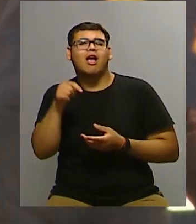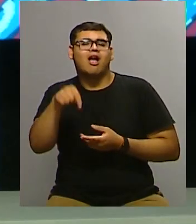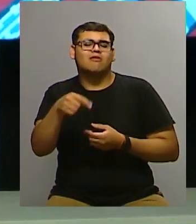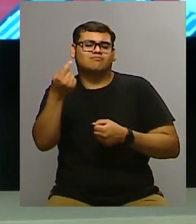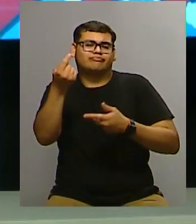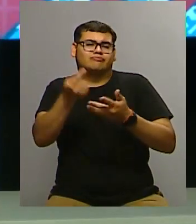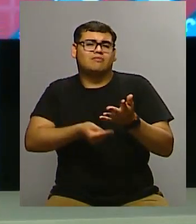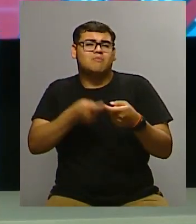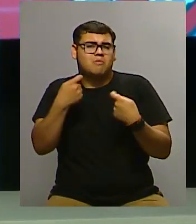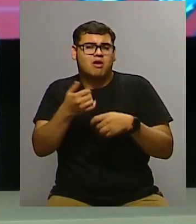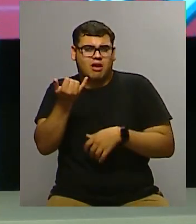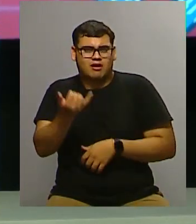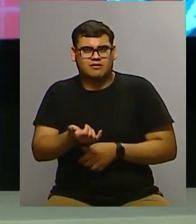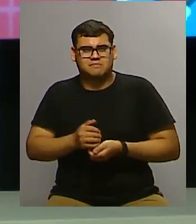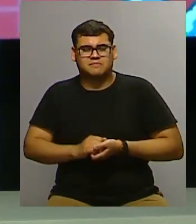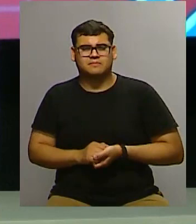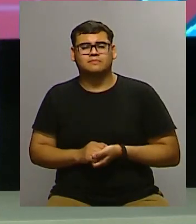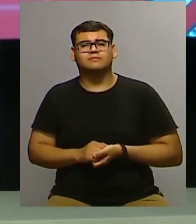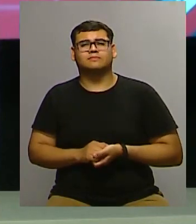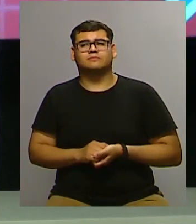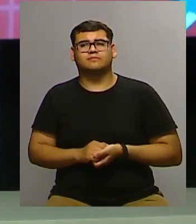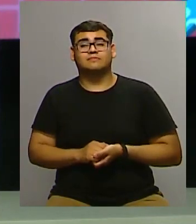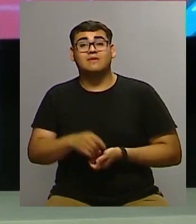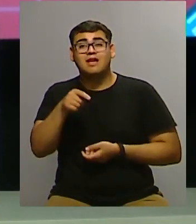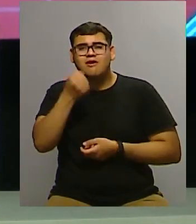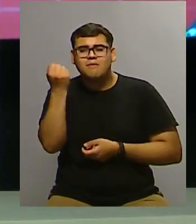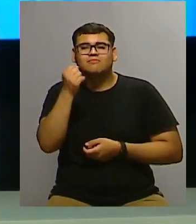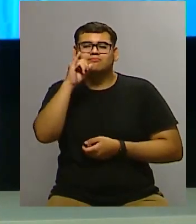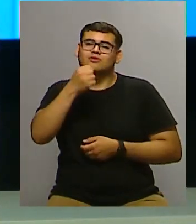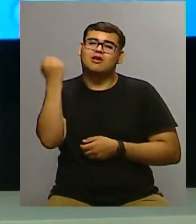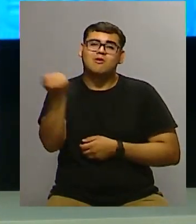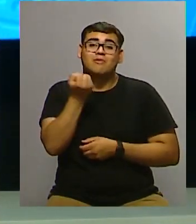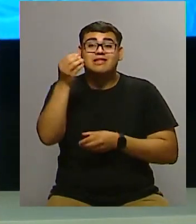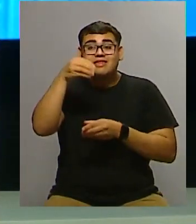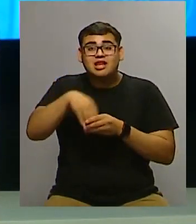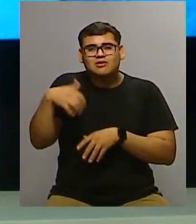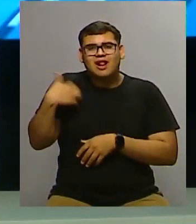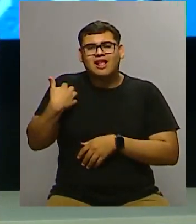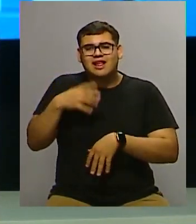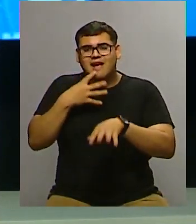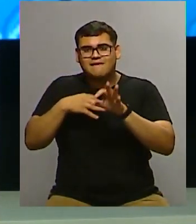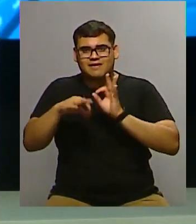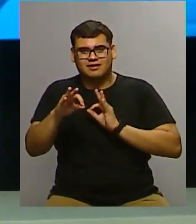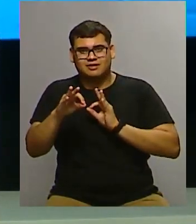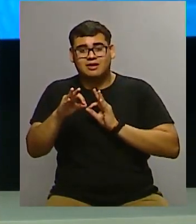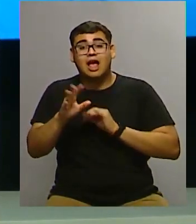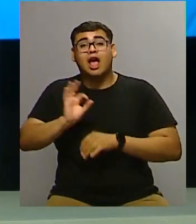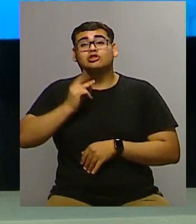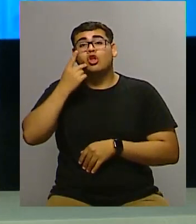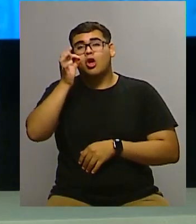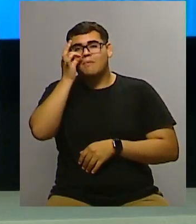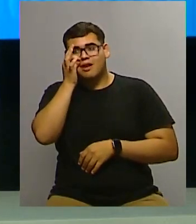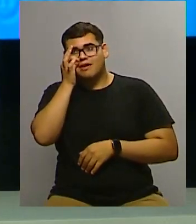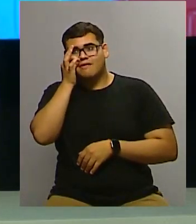interno. ¿Es importante? Realmente es muy importante el mercado interno. Es verdad que en el 2020